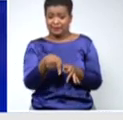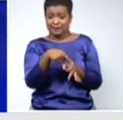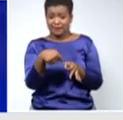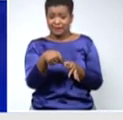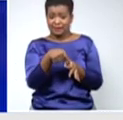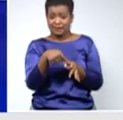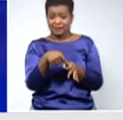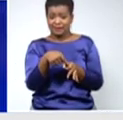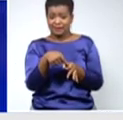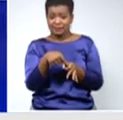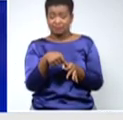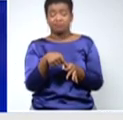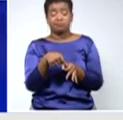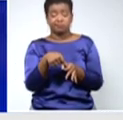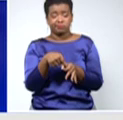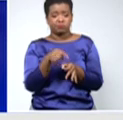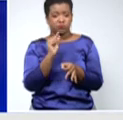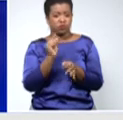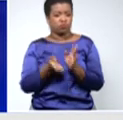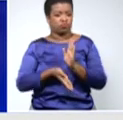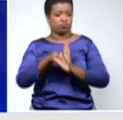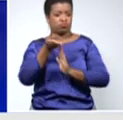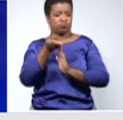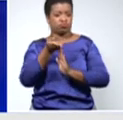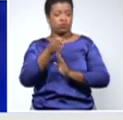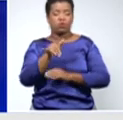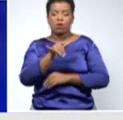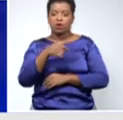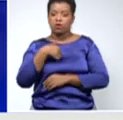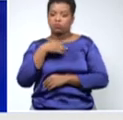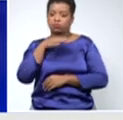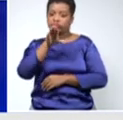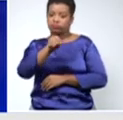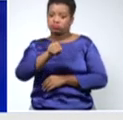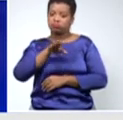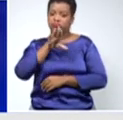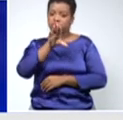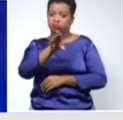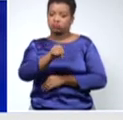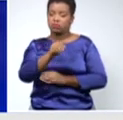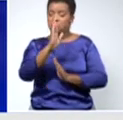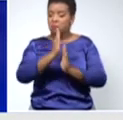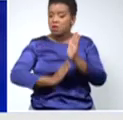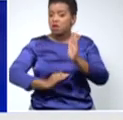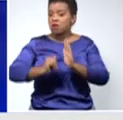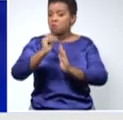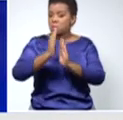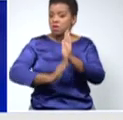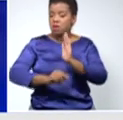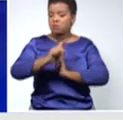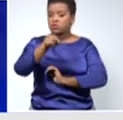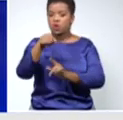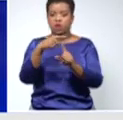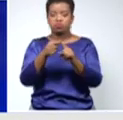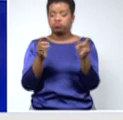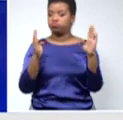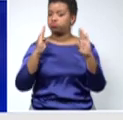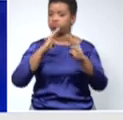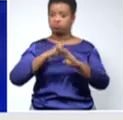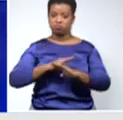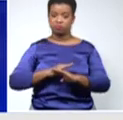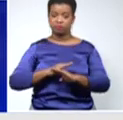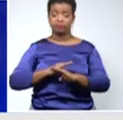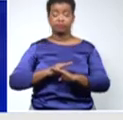que igual que muchos de los que yo he mencionado, se mantuvo durante meses sin confirmar casos, pues ayer